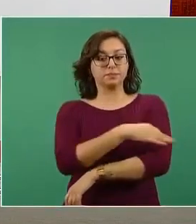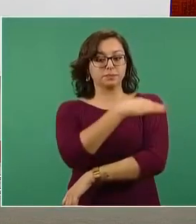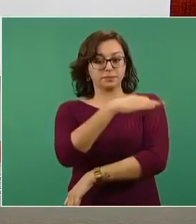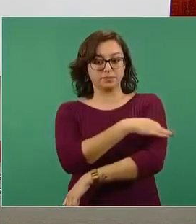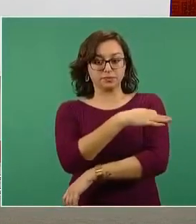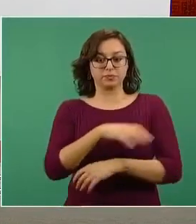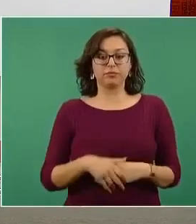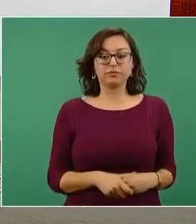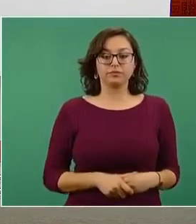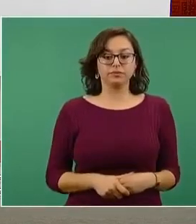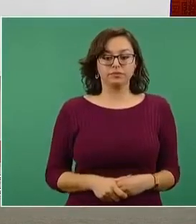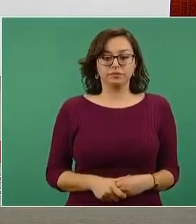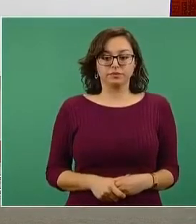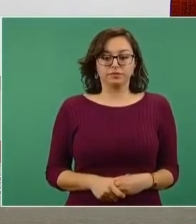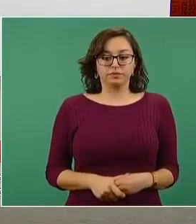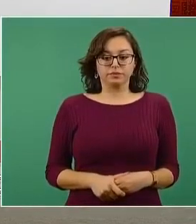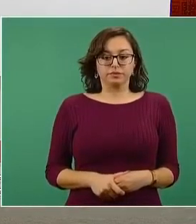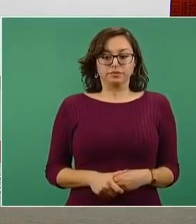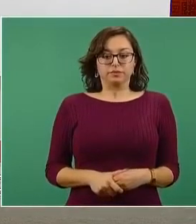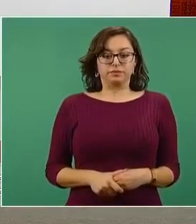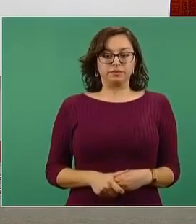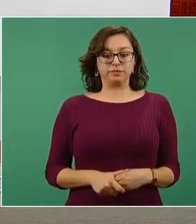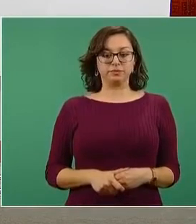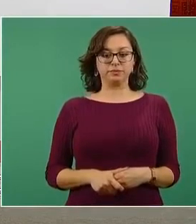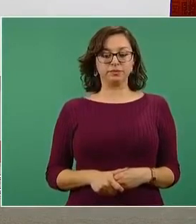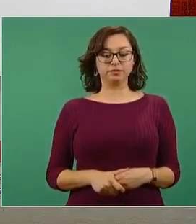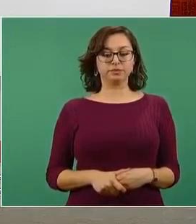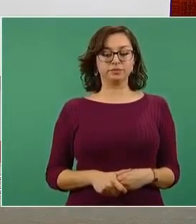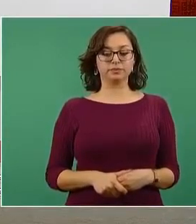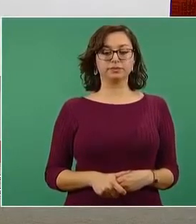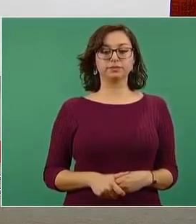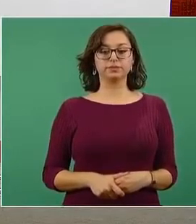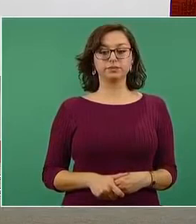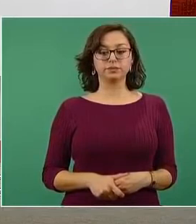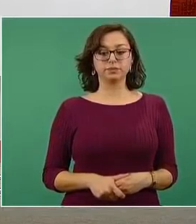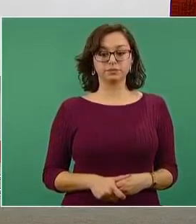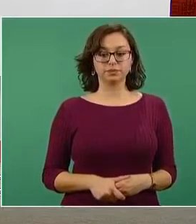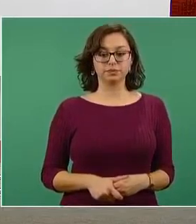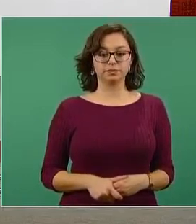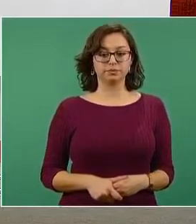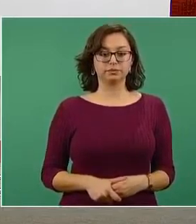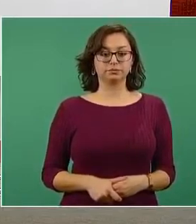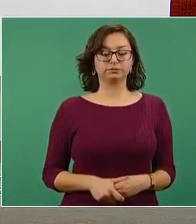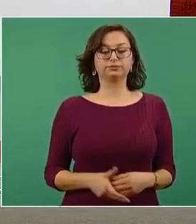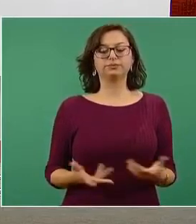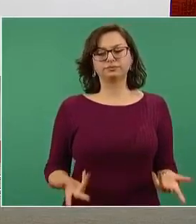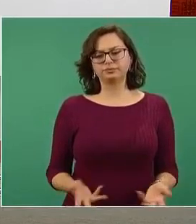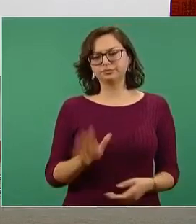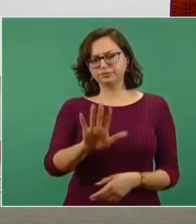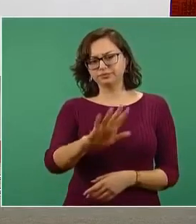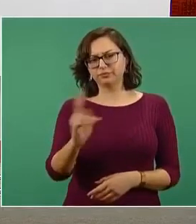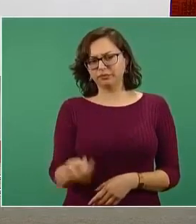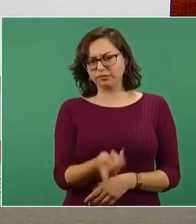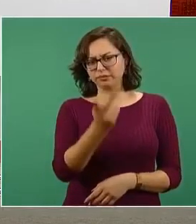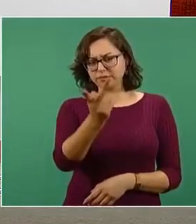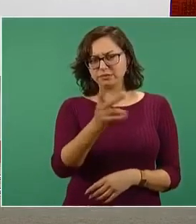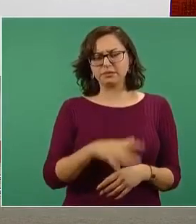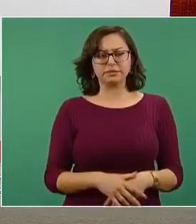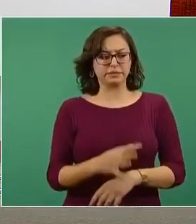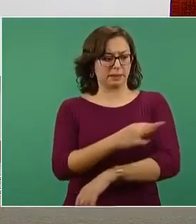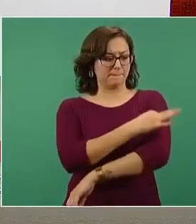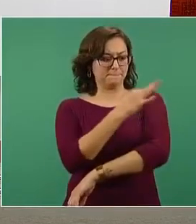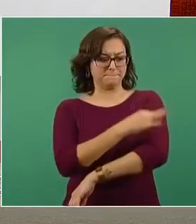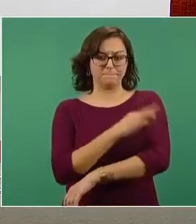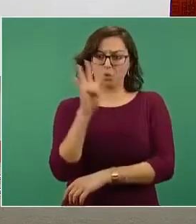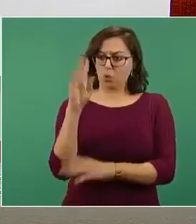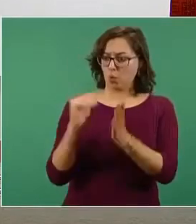también preguntarle, ¿estas 4 millones de dosis de vacunas, todas han sido adquiridas, compradas, o hay algunas